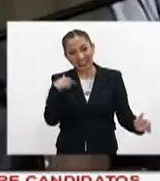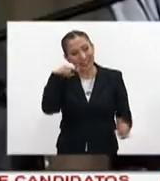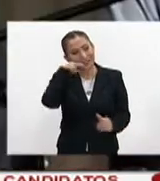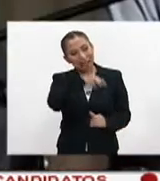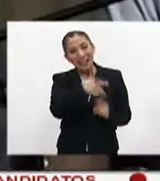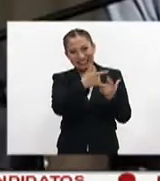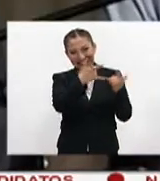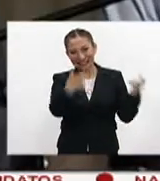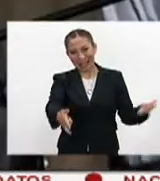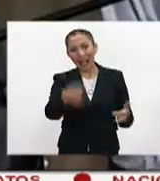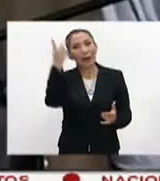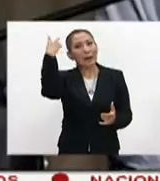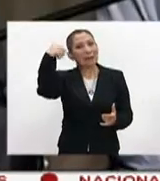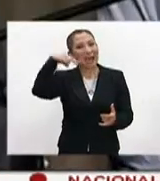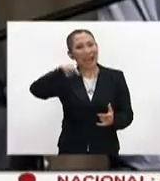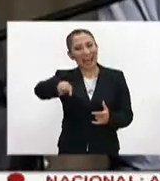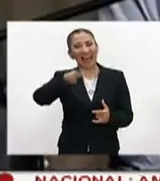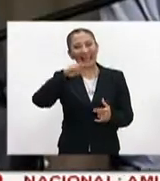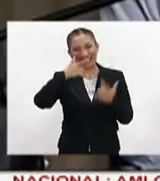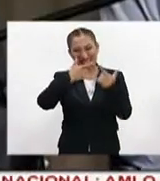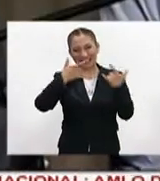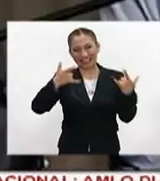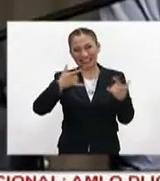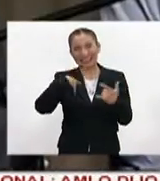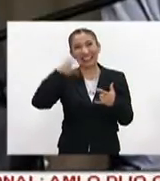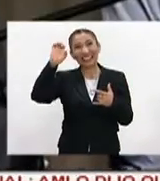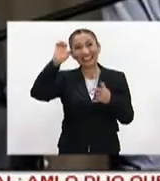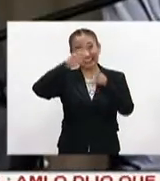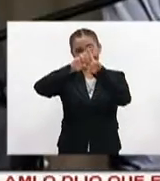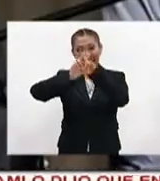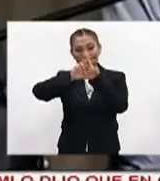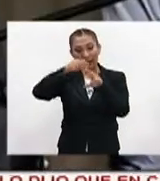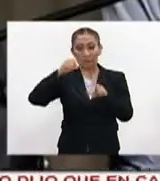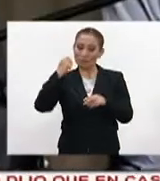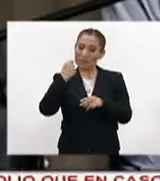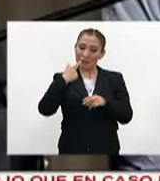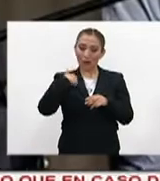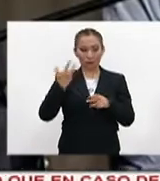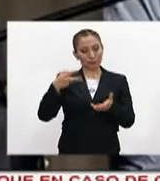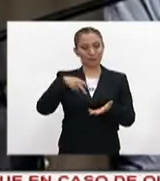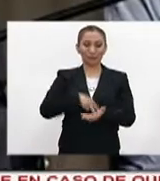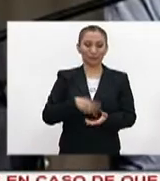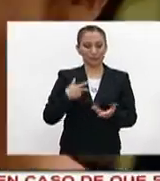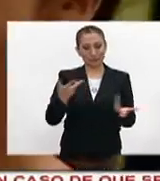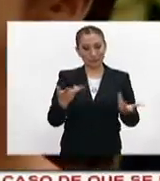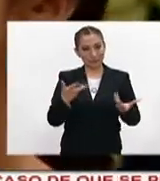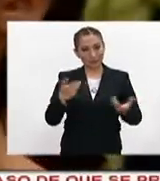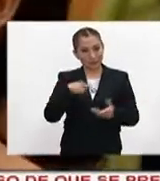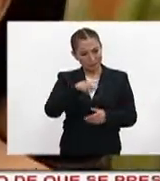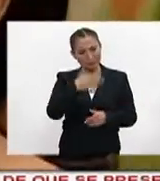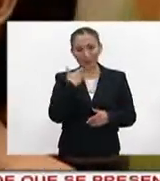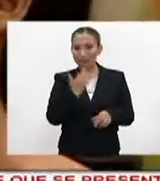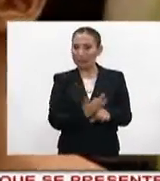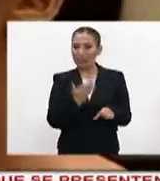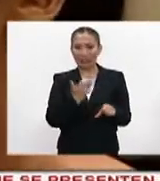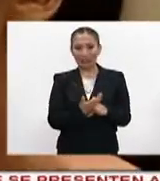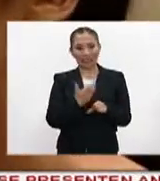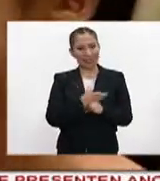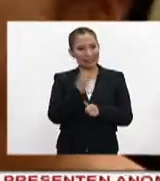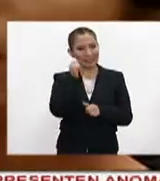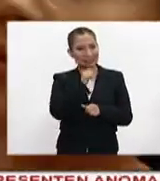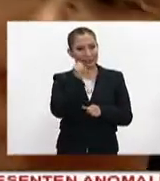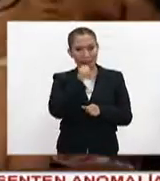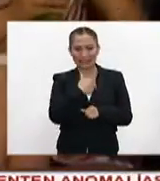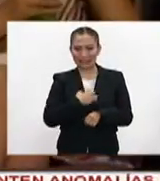un episodio de Viaje a las Estrellas, La Nueva Generación, representándose a sí mismo. Sí, claro. Entonces tenía también un enorme sentido del humor.